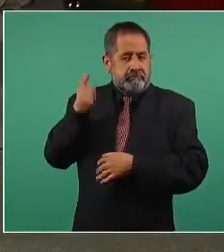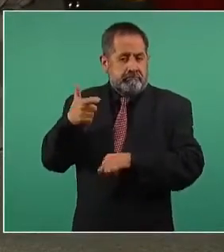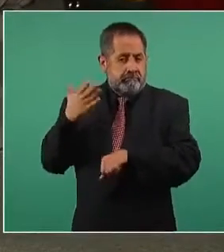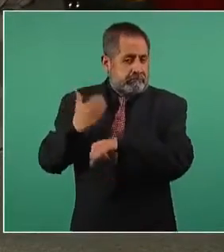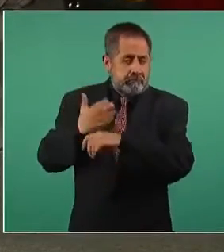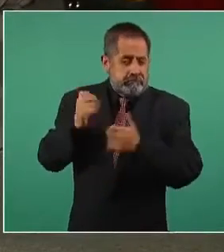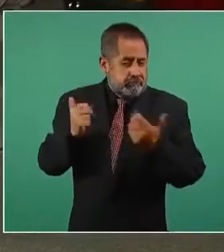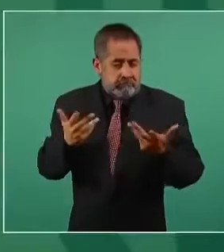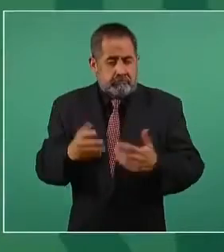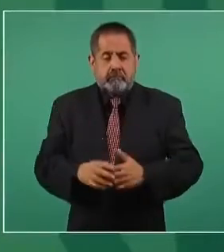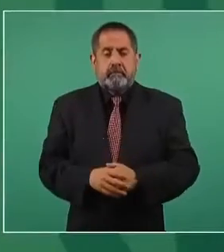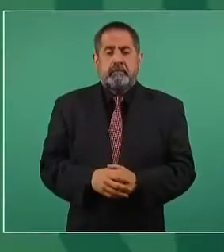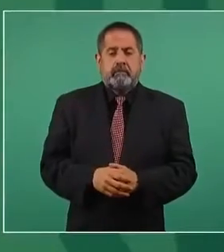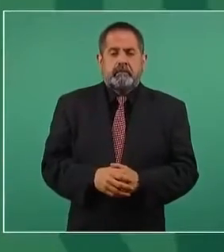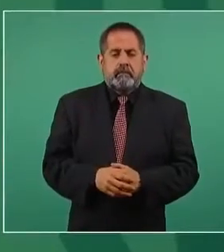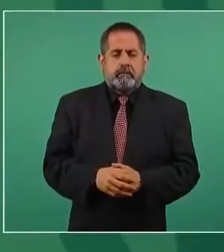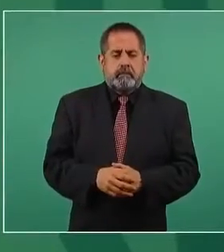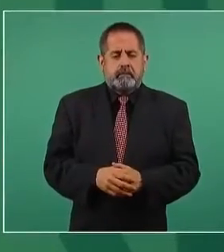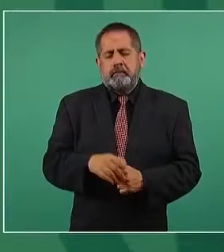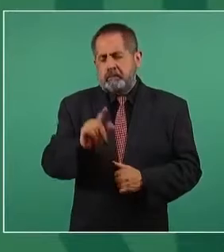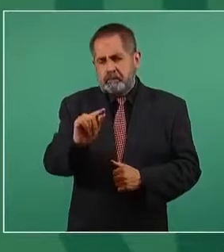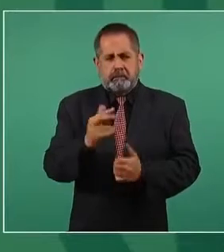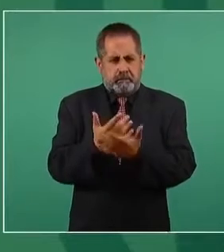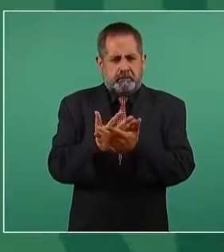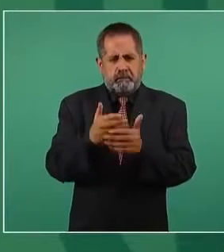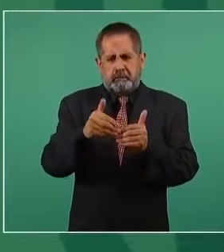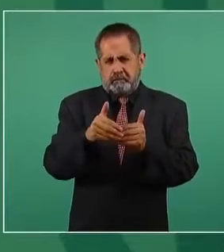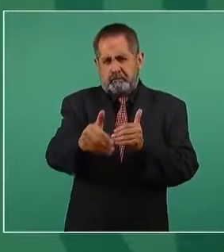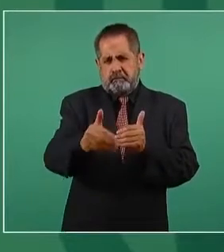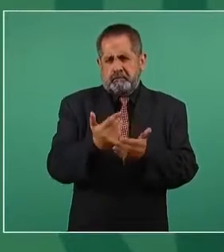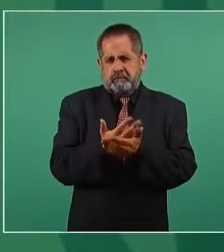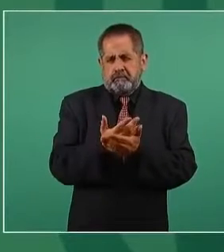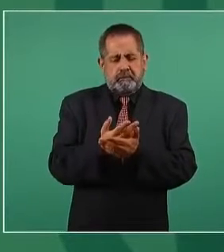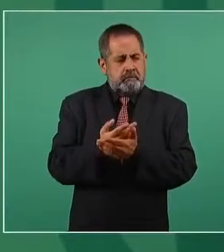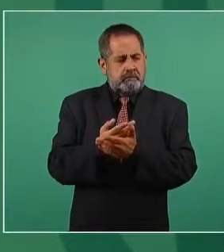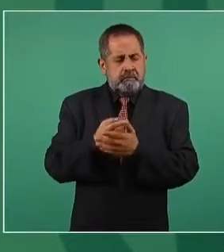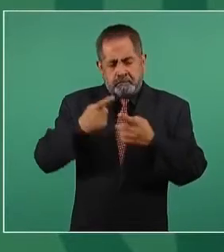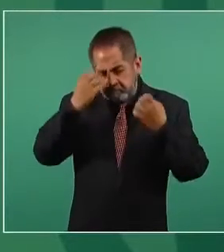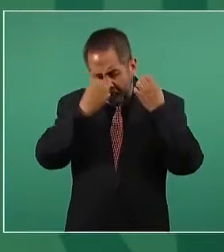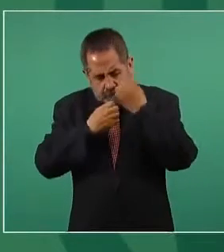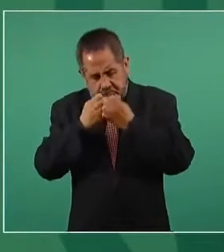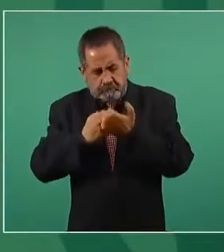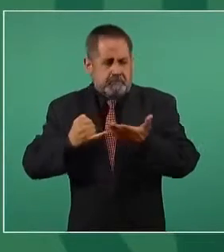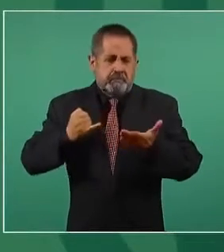penales, presidente. Pues hay que esperar el dictamen.